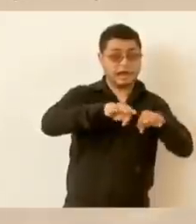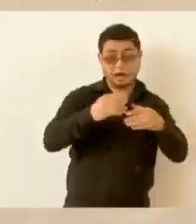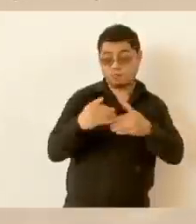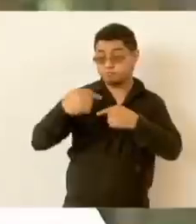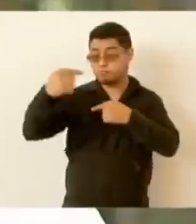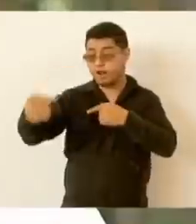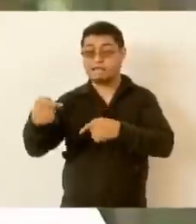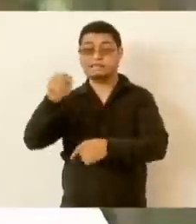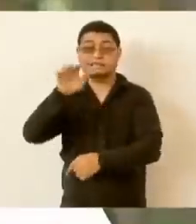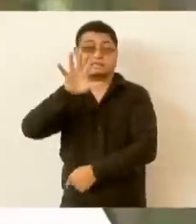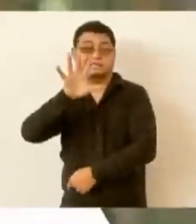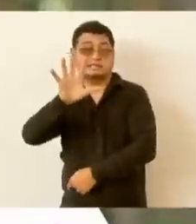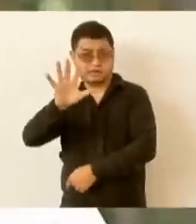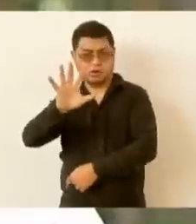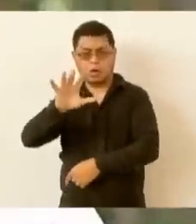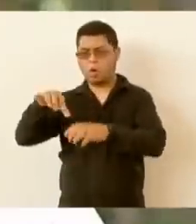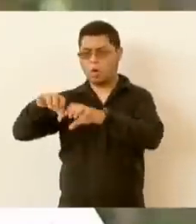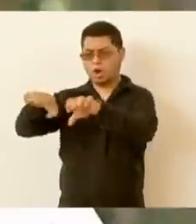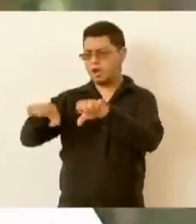a partir de este lunes.